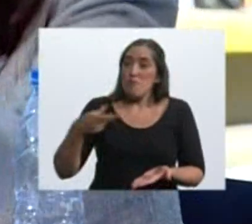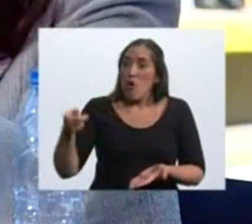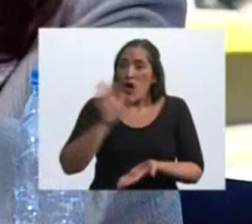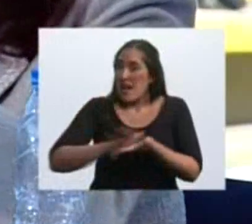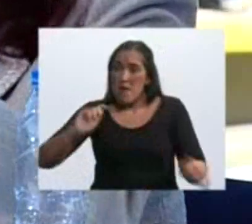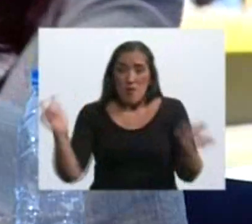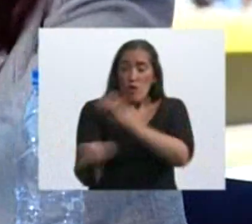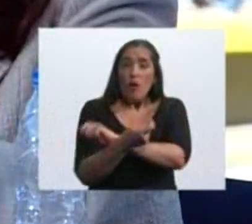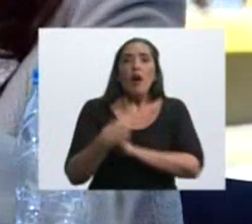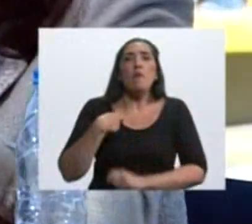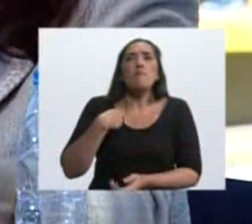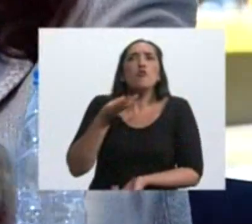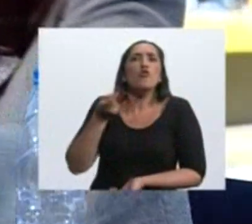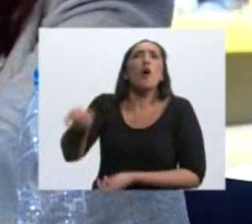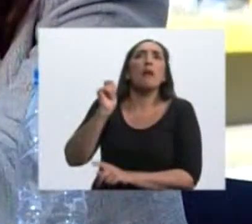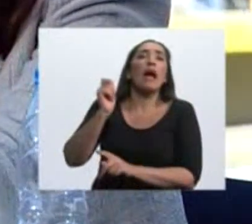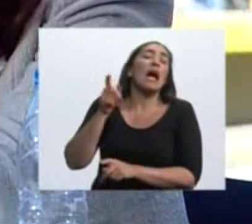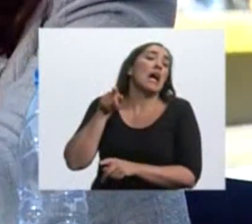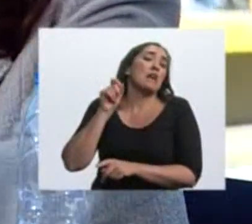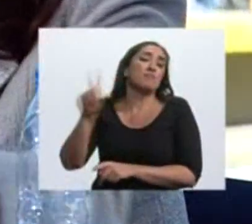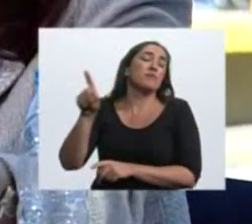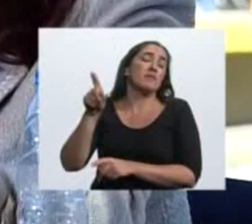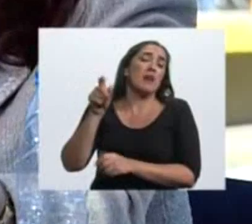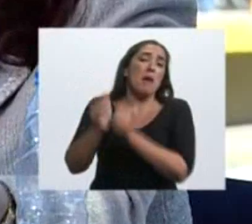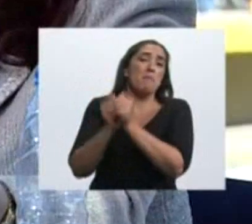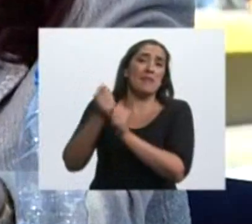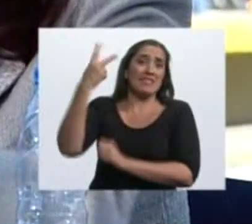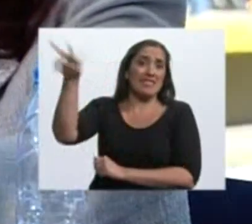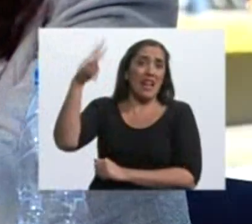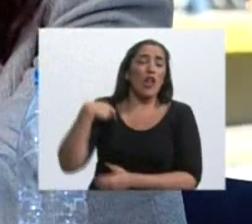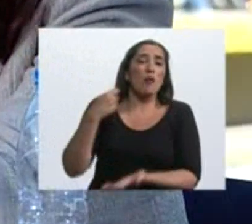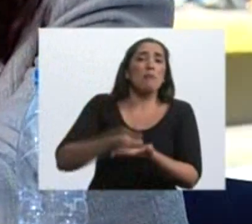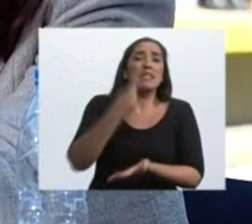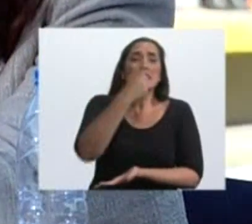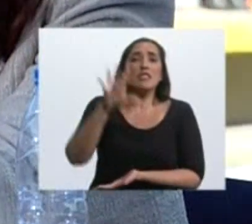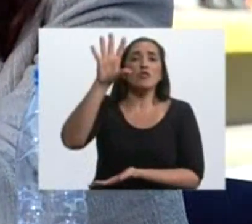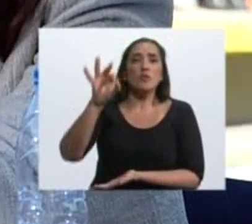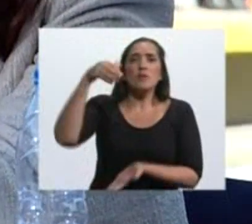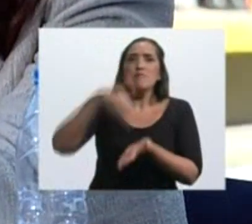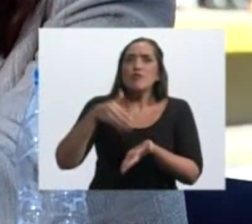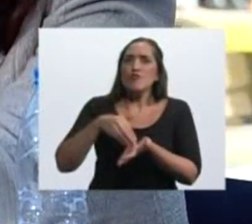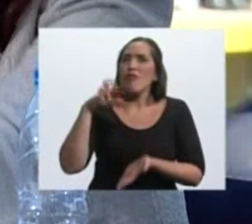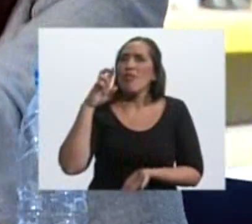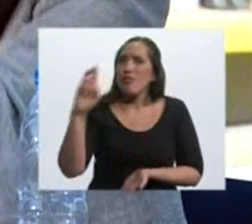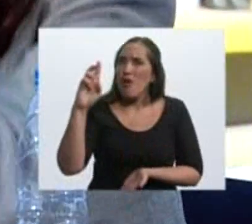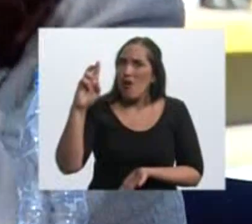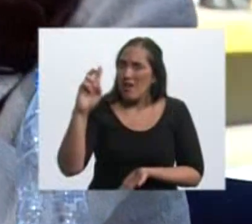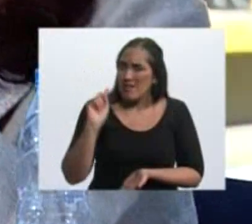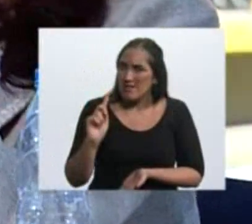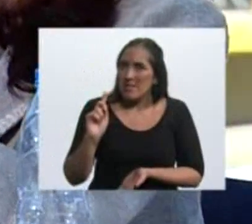una empresa extranjera, son egresos de divisas, 150 millones de dólares,